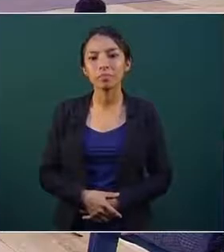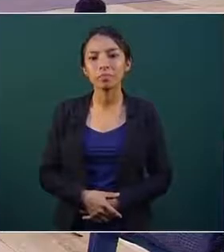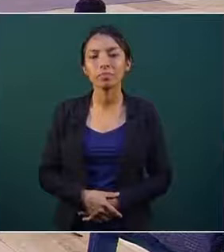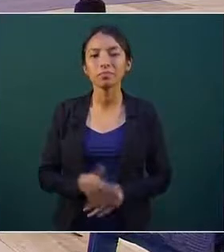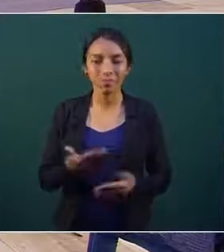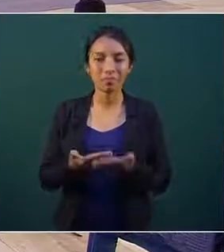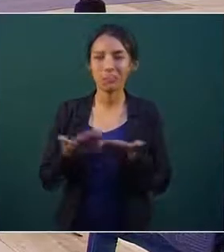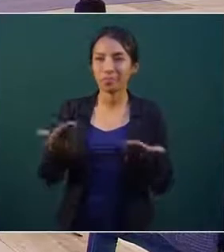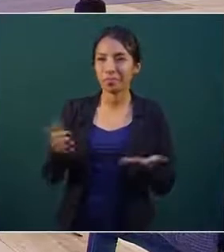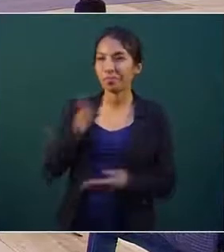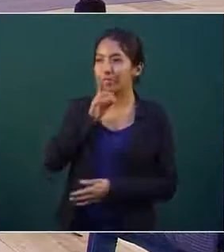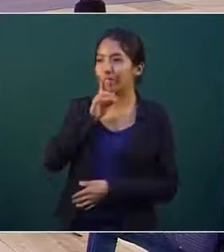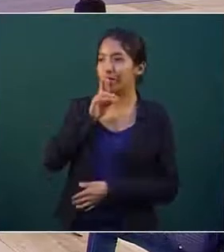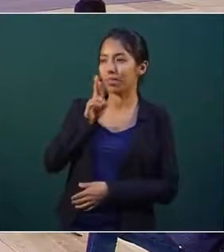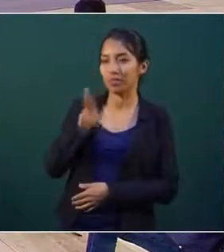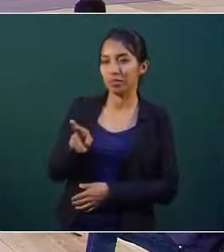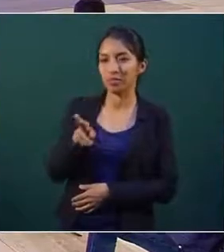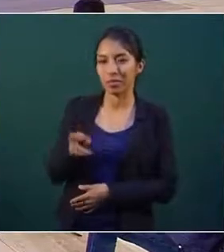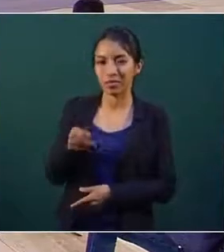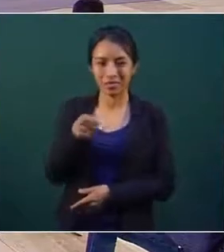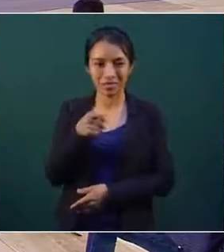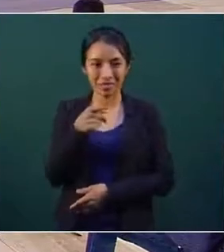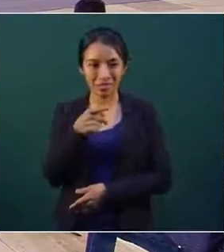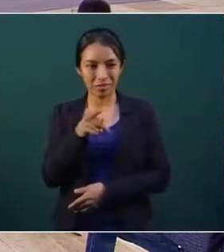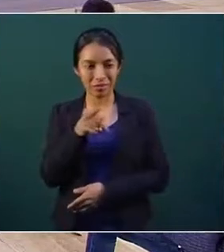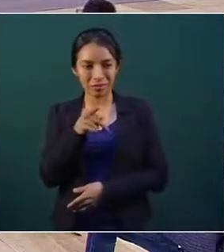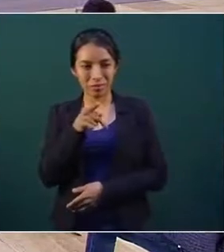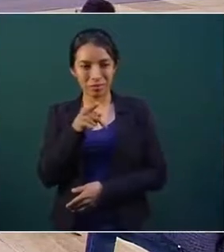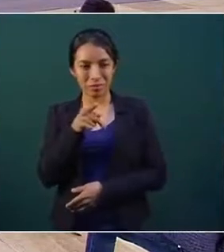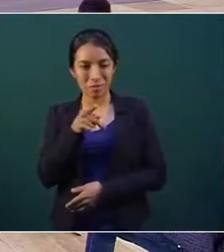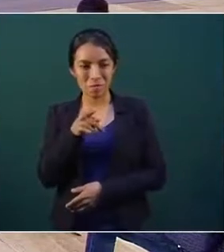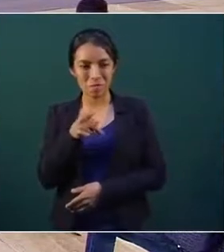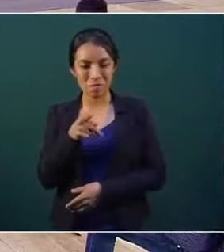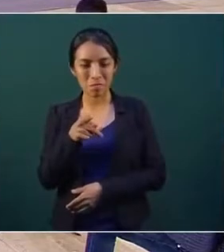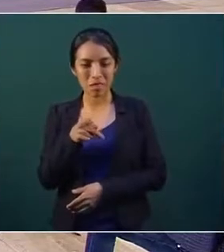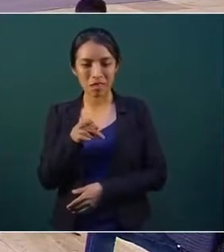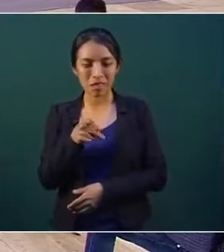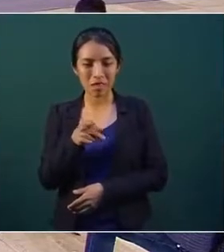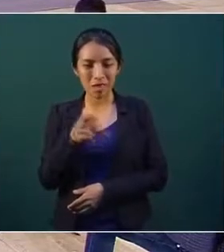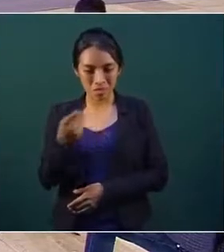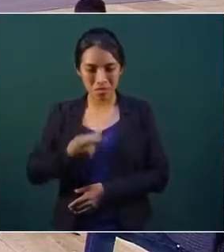Con respecto a el comentario del joven, pues muchas gracias.